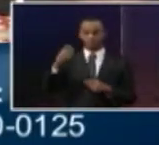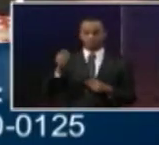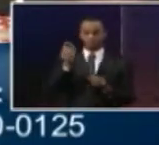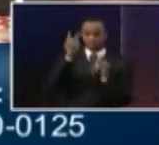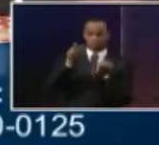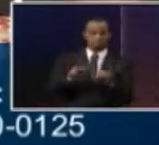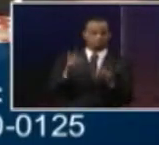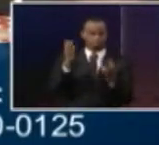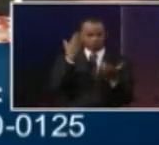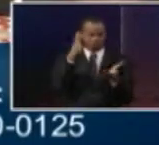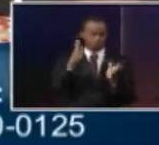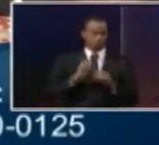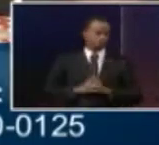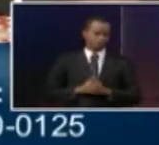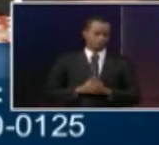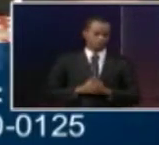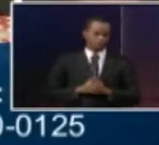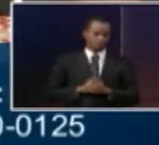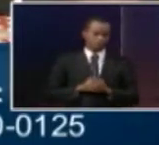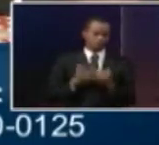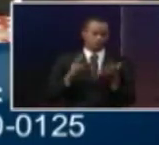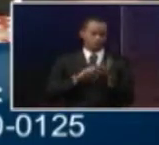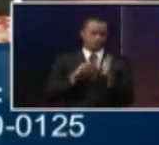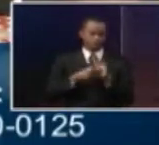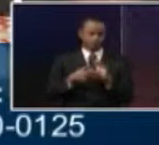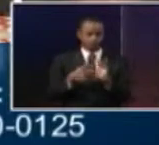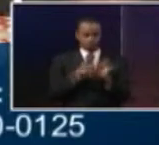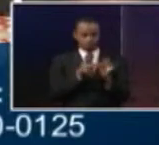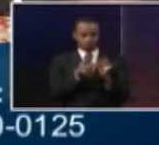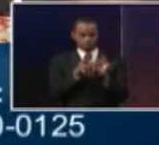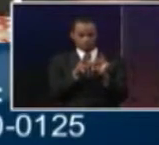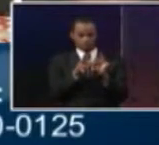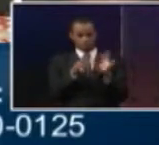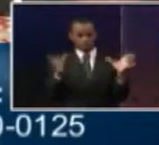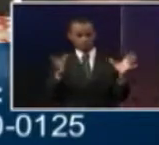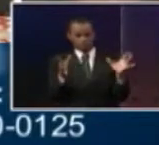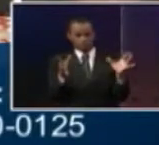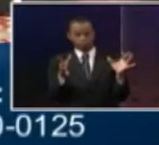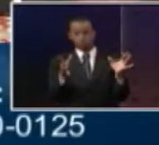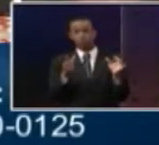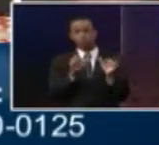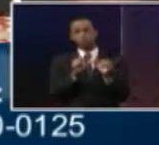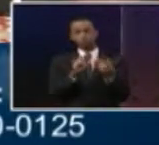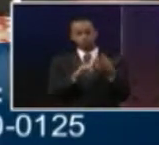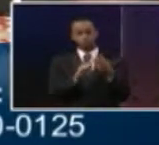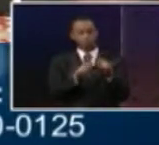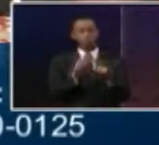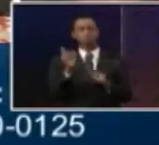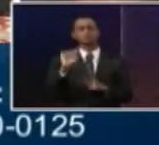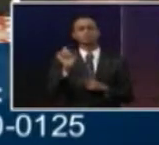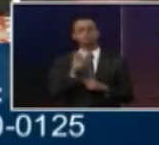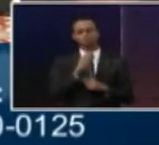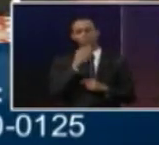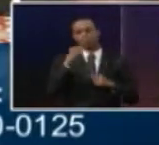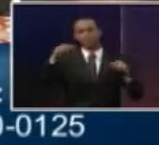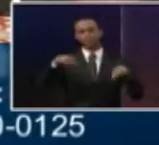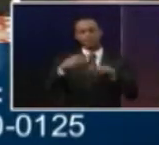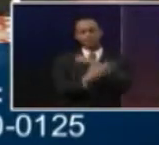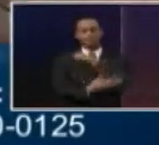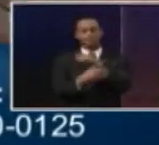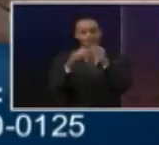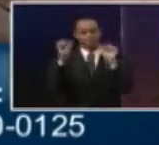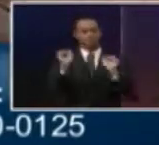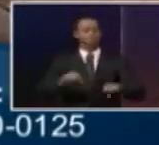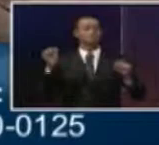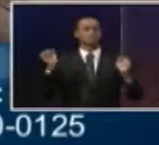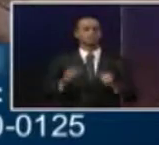vea. Pero entonces, ¿es factible terminar una relación siendo amigos? Sí, es la mejor manera incluso de terminar la relación. En este país se puede,